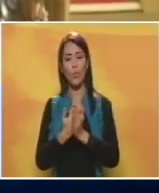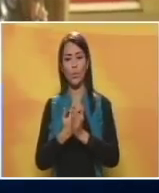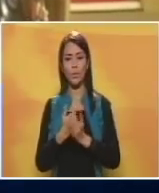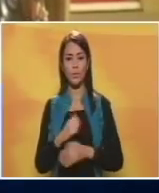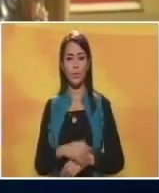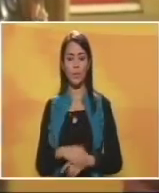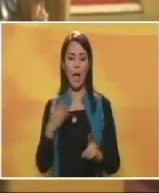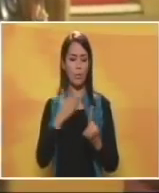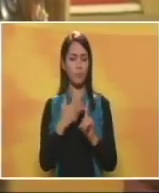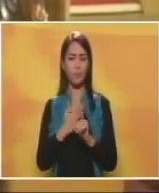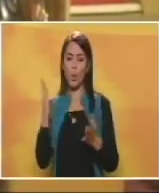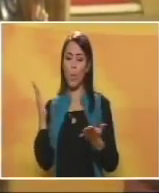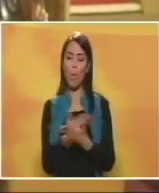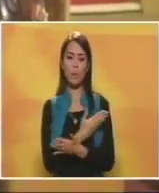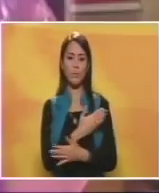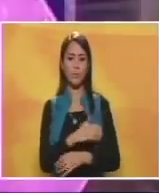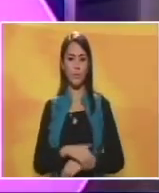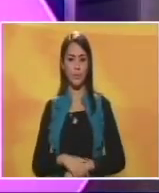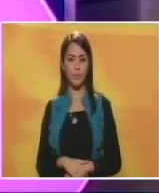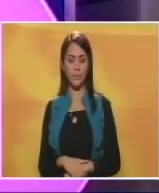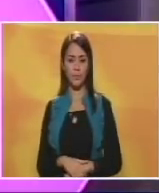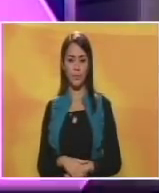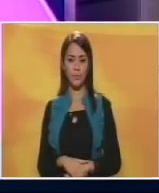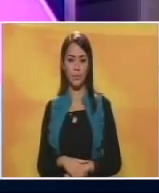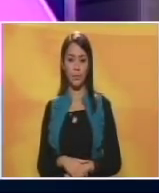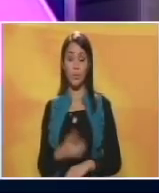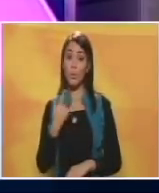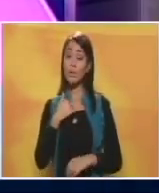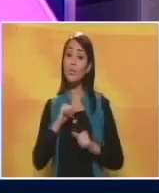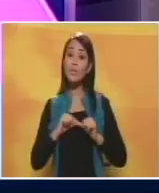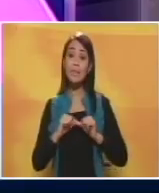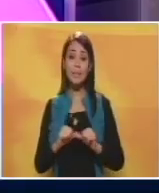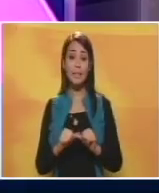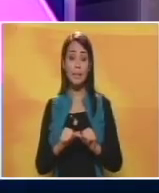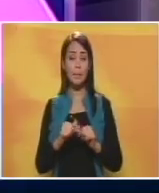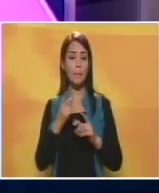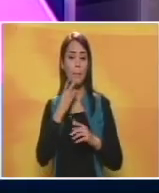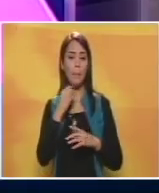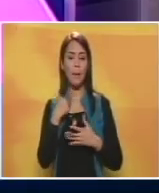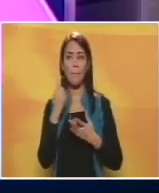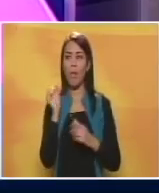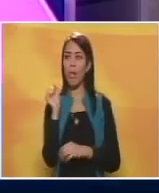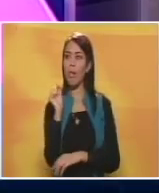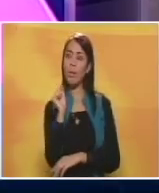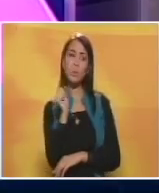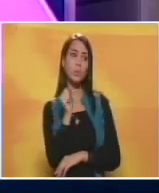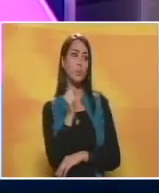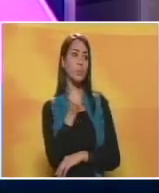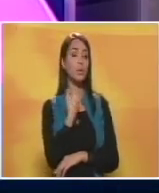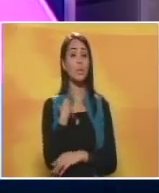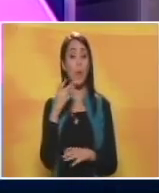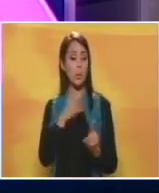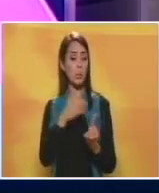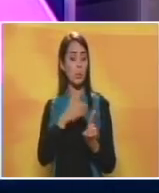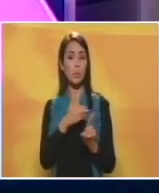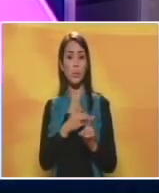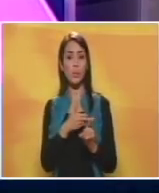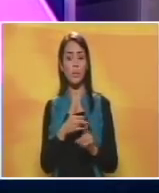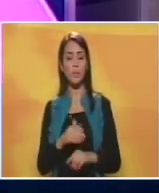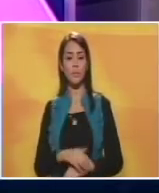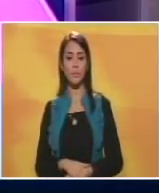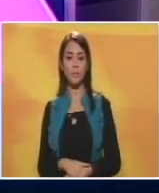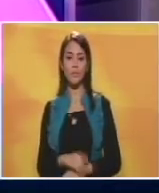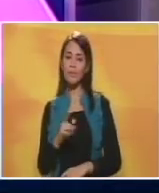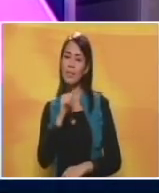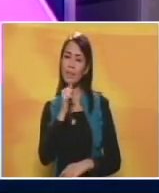Al acoso, sácalo del juego. Cuando permanecemos silentes ante el bullying, somos agentes activos de este mal.